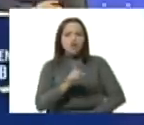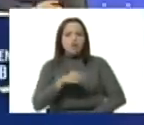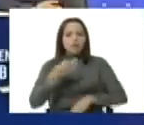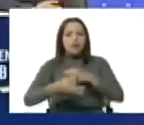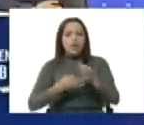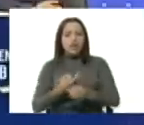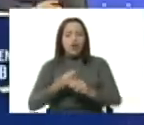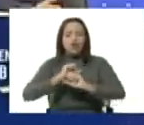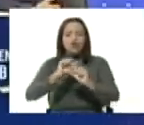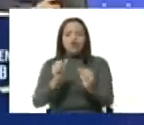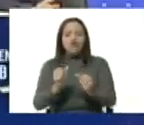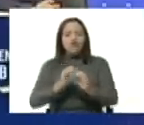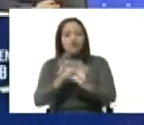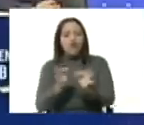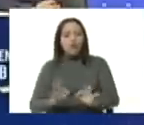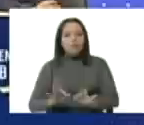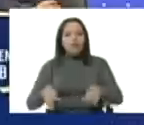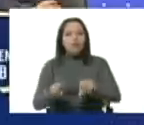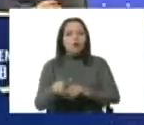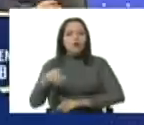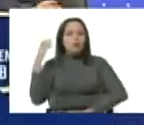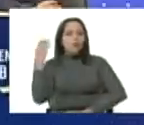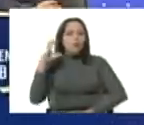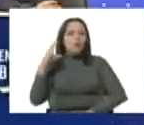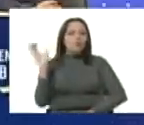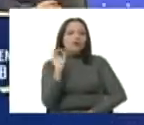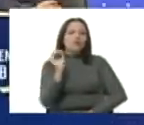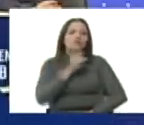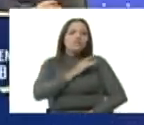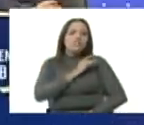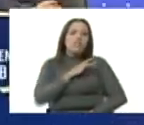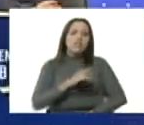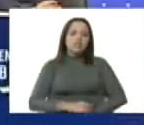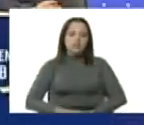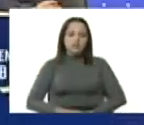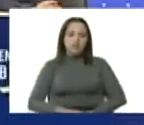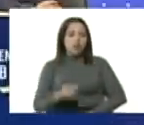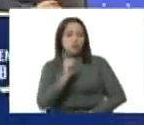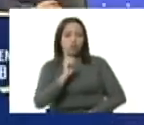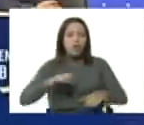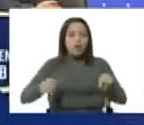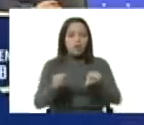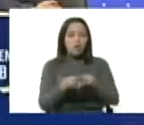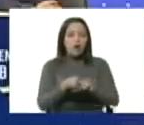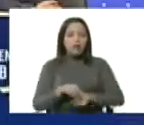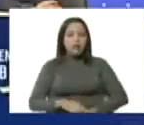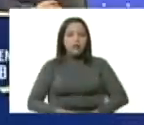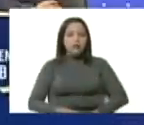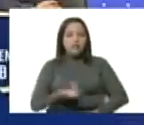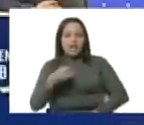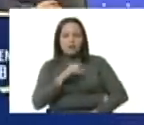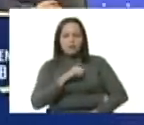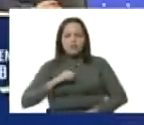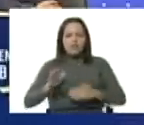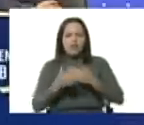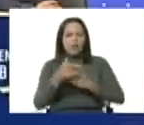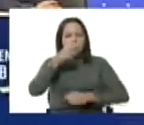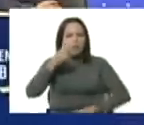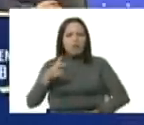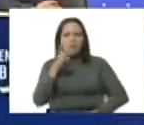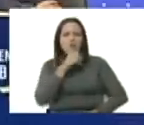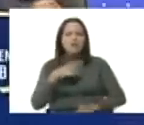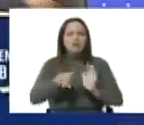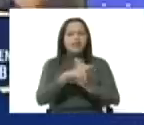modelo neoliberal como Colombia o Chile, que es un modelo privatizador donde el pueblo no tiene derecho a los